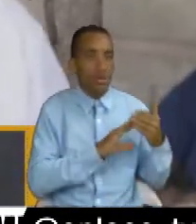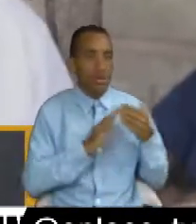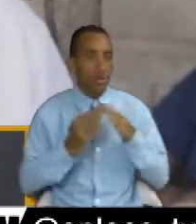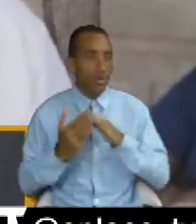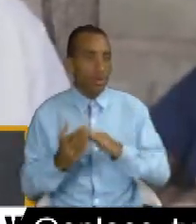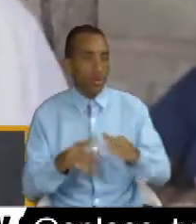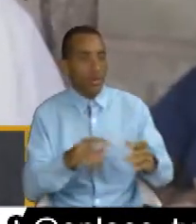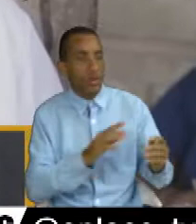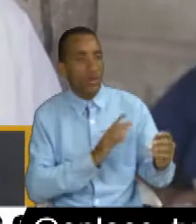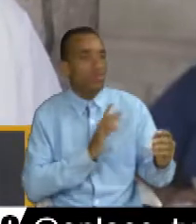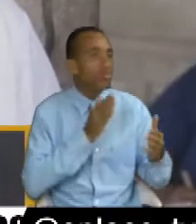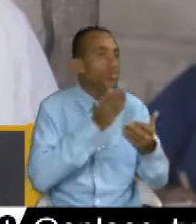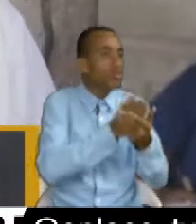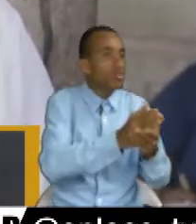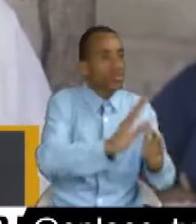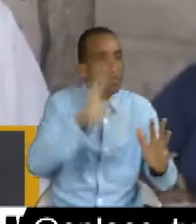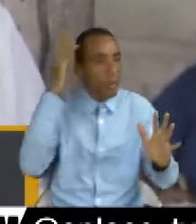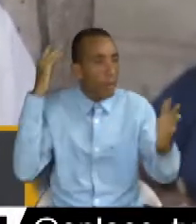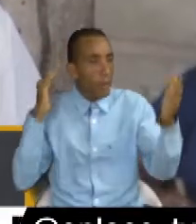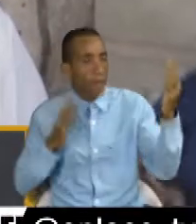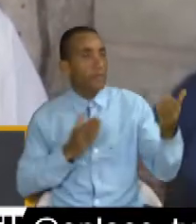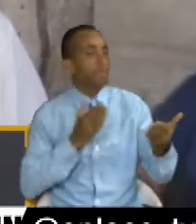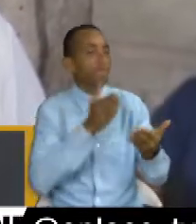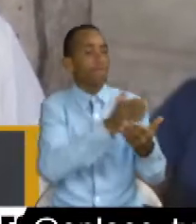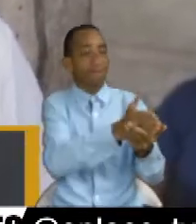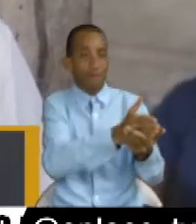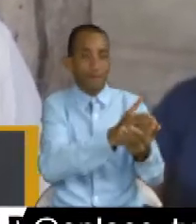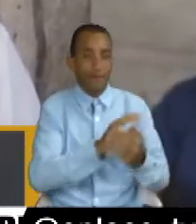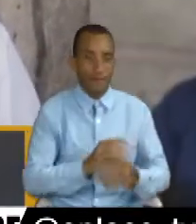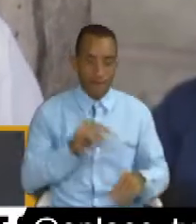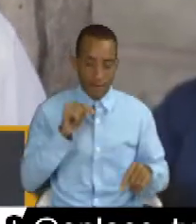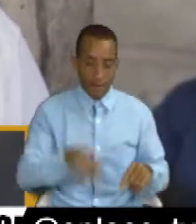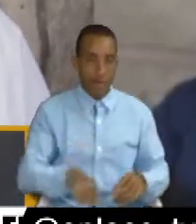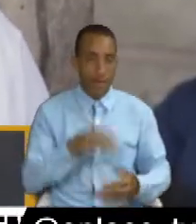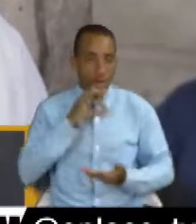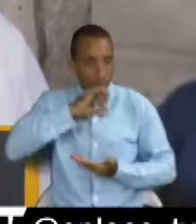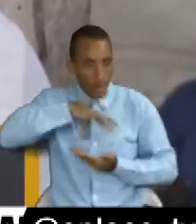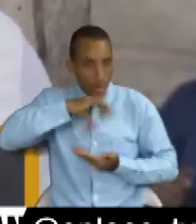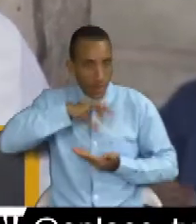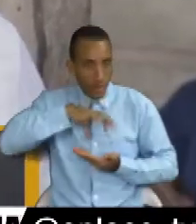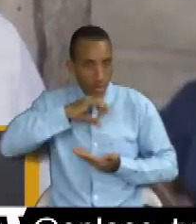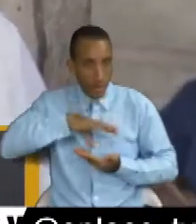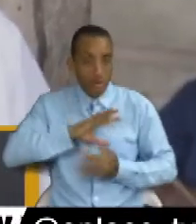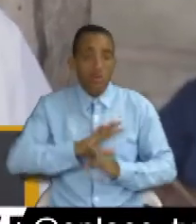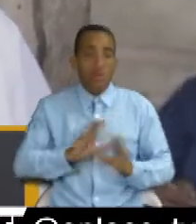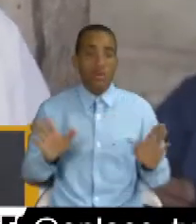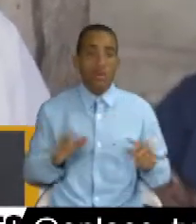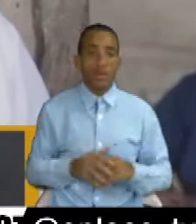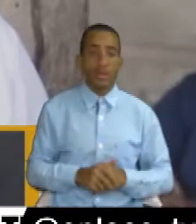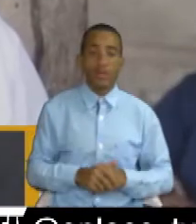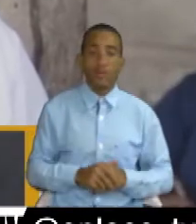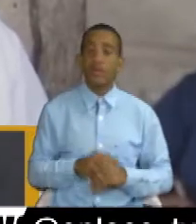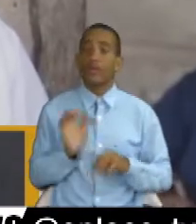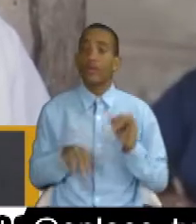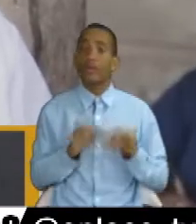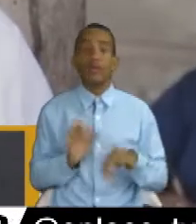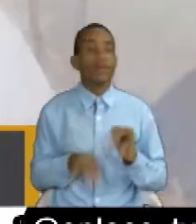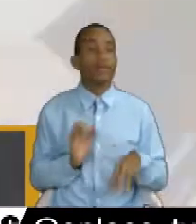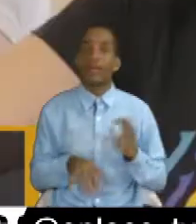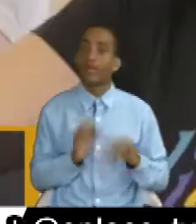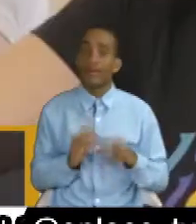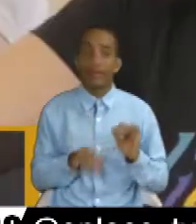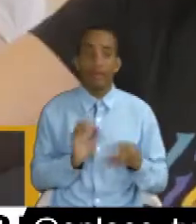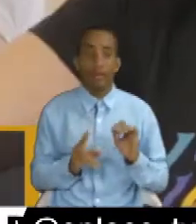comunidades, y esa es una de las tareas que también estamos adelantando en Aguas de Barranca Bermeja, de no quedarnos únicamente en la oficina, sino llegar a la